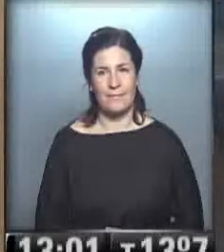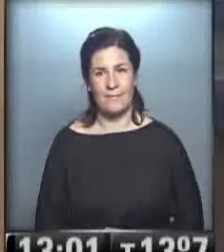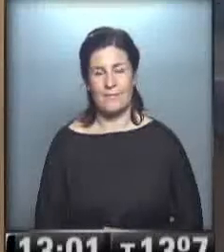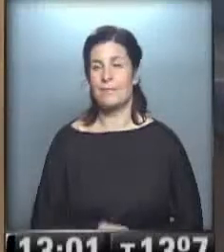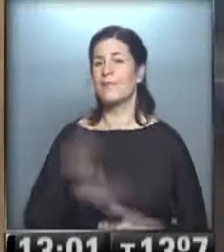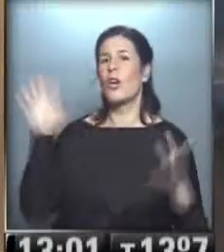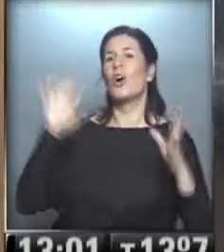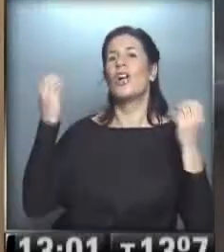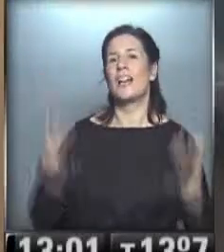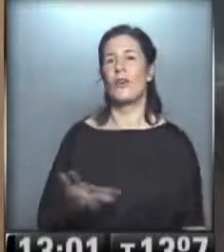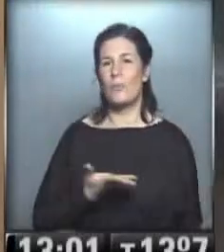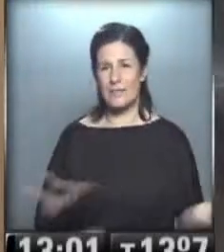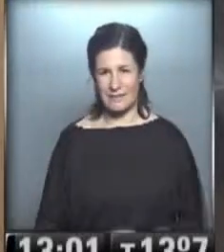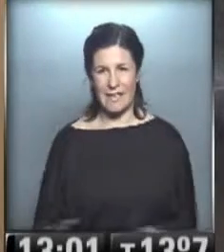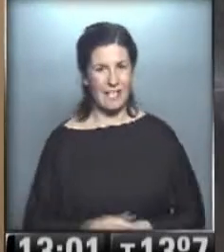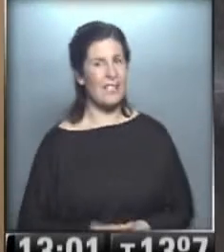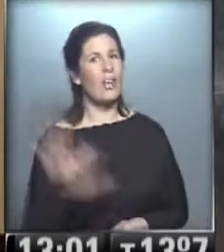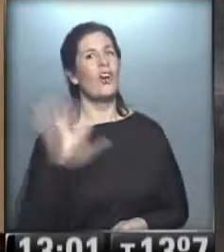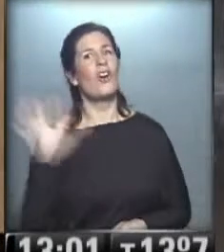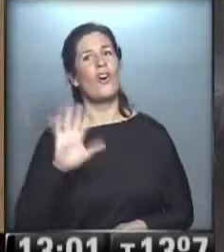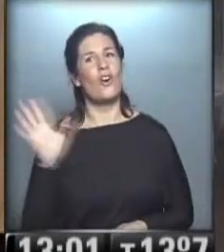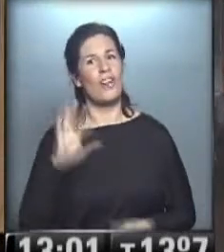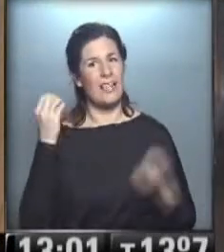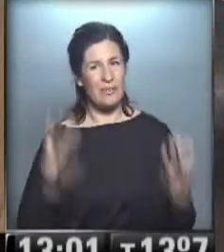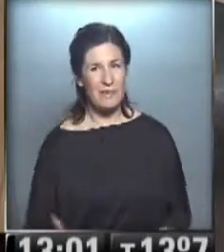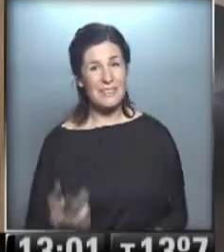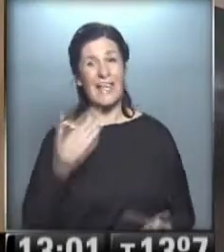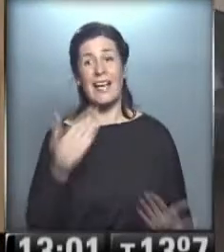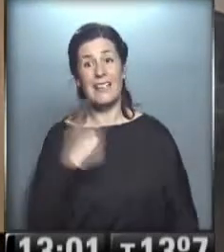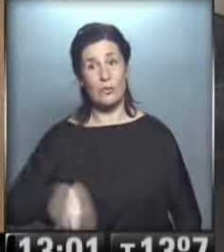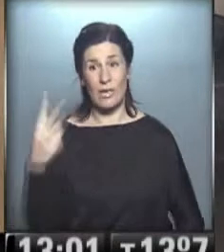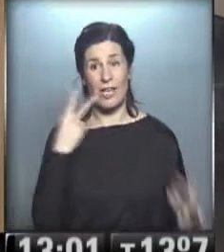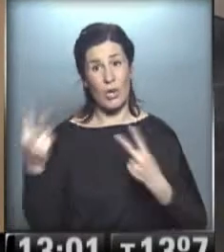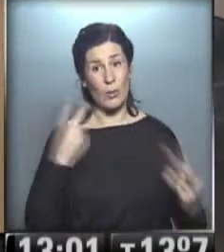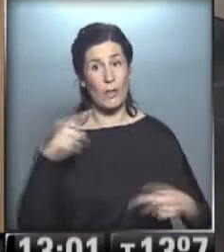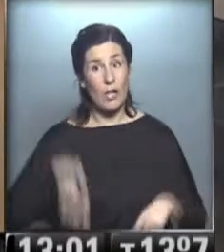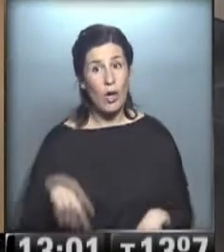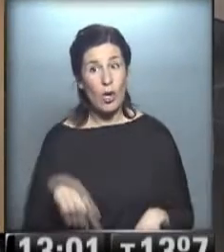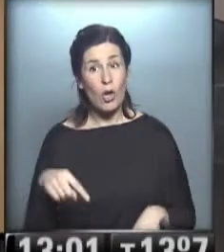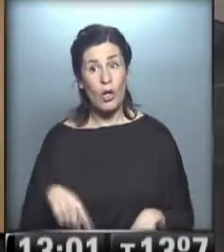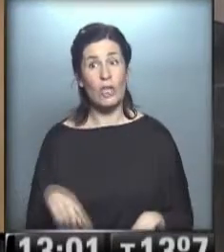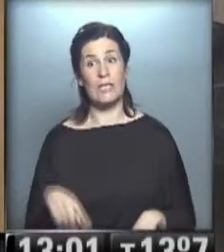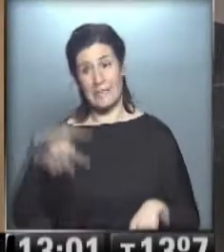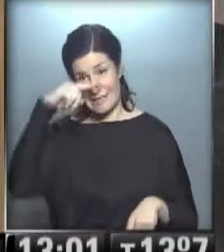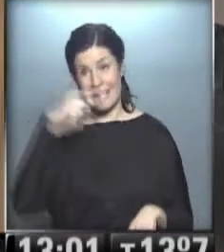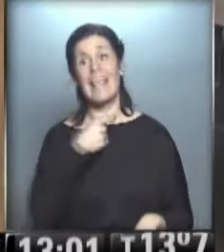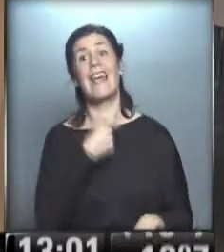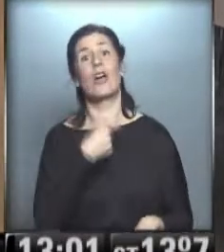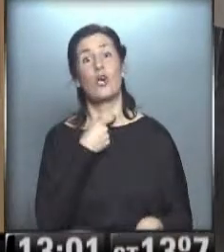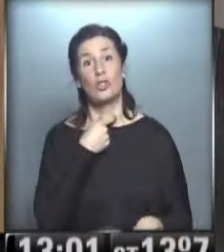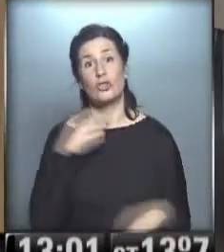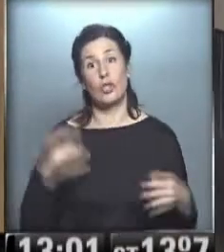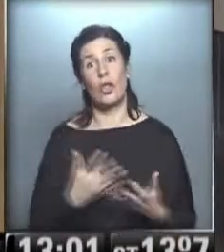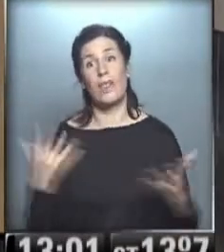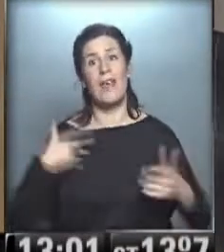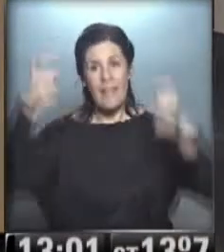cómo les va bienvenidas la saludamos en todo el país hola bienvenidos gracias por acompañarnos hoy 7 de agosto no